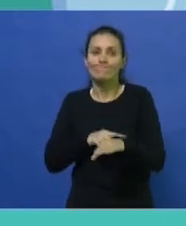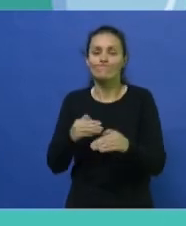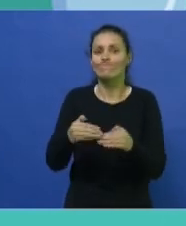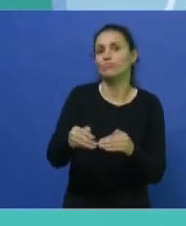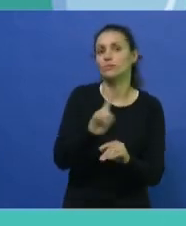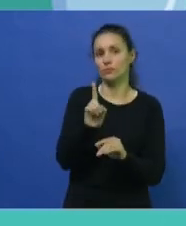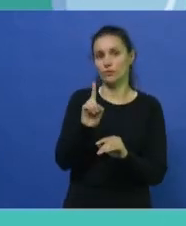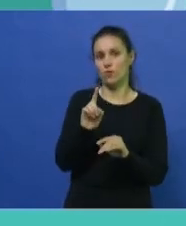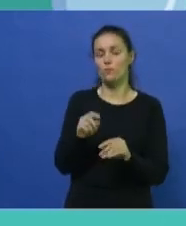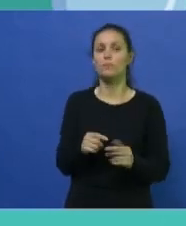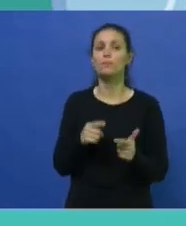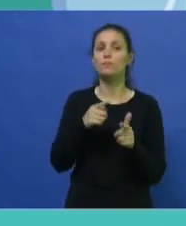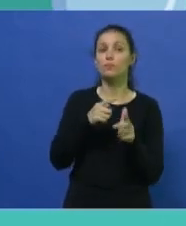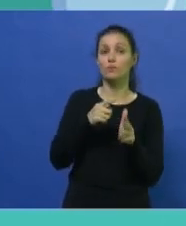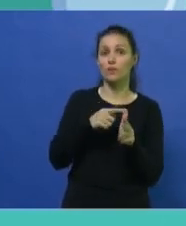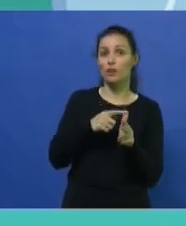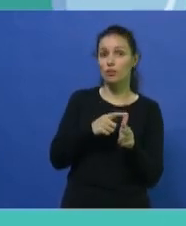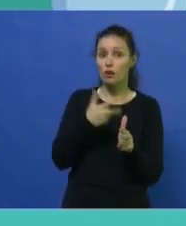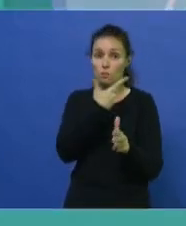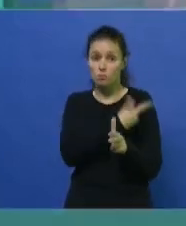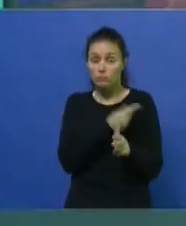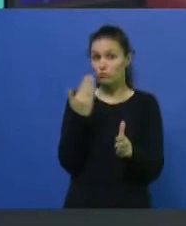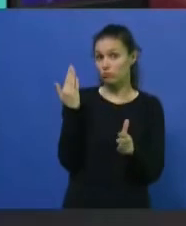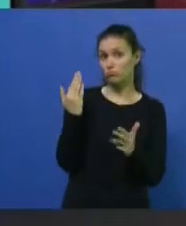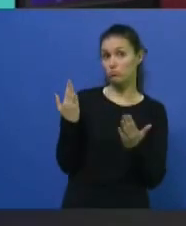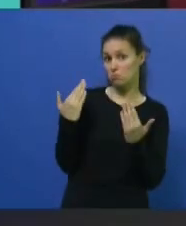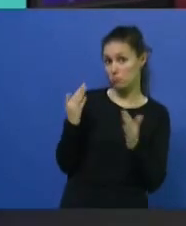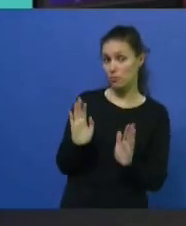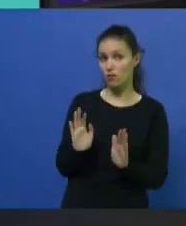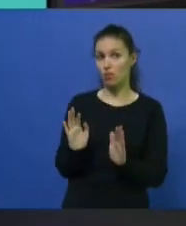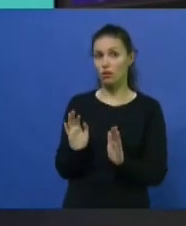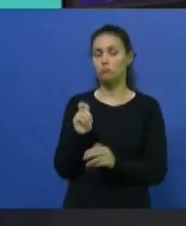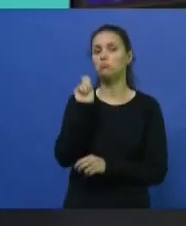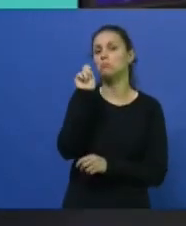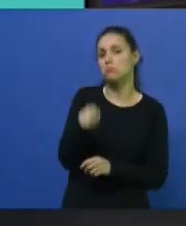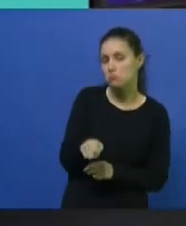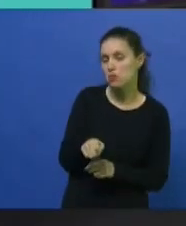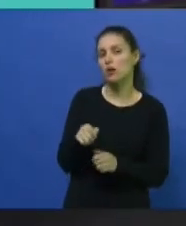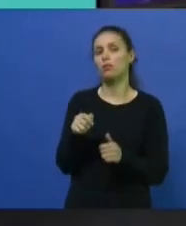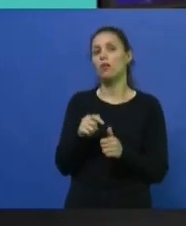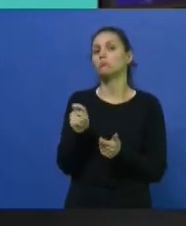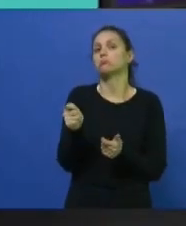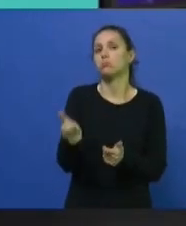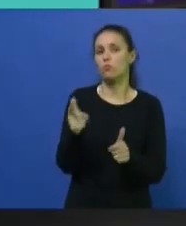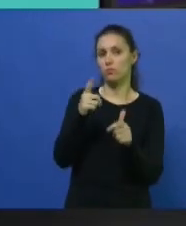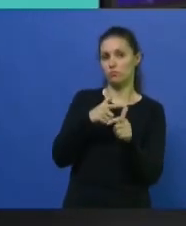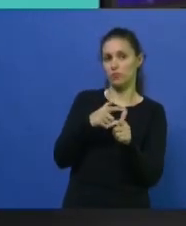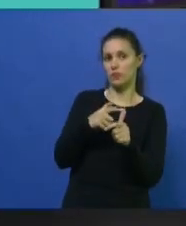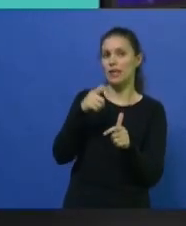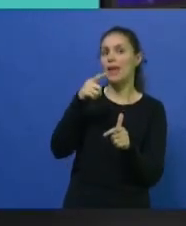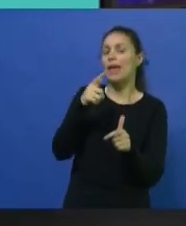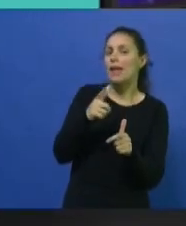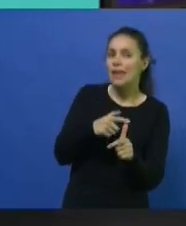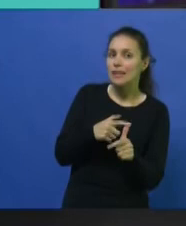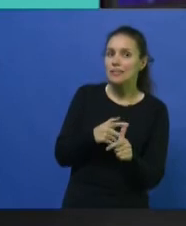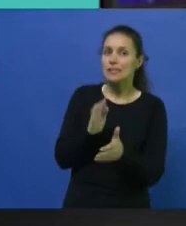colocando la primera dosis el que puede pagarla va con la tarjeta va a la farmacia este y compra la primer dosis que debería ser gratuita para que su hijo